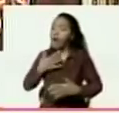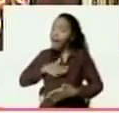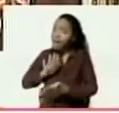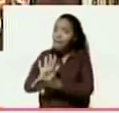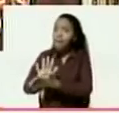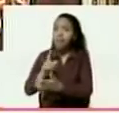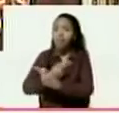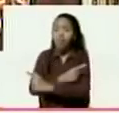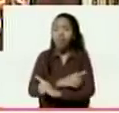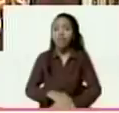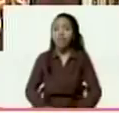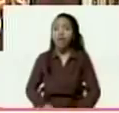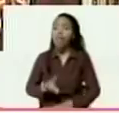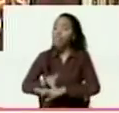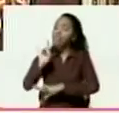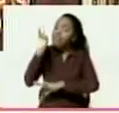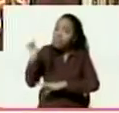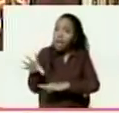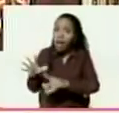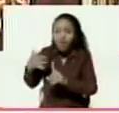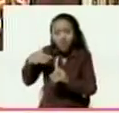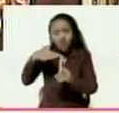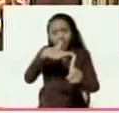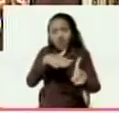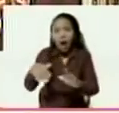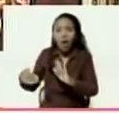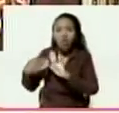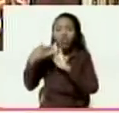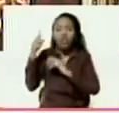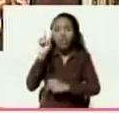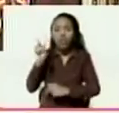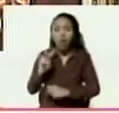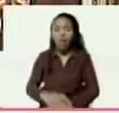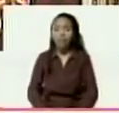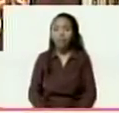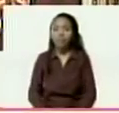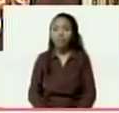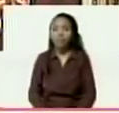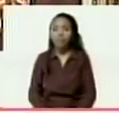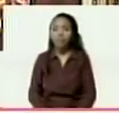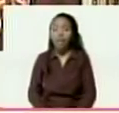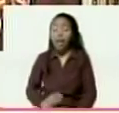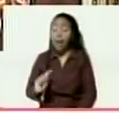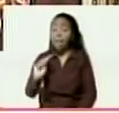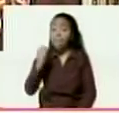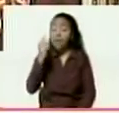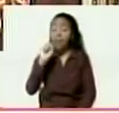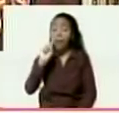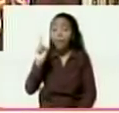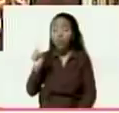calmen los nervios y dejen la persecución contra Venezuela. Sobre la primera pregunta,